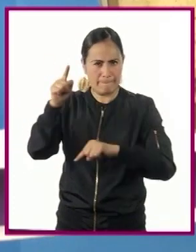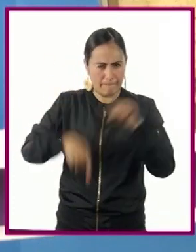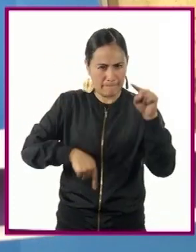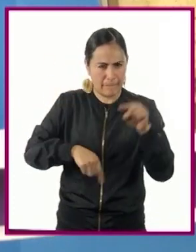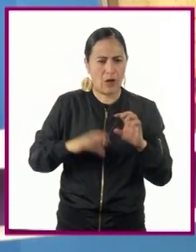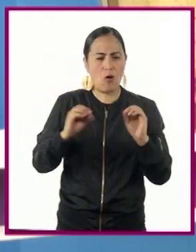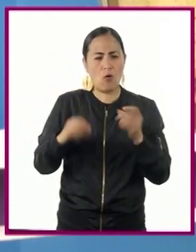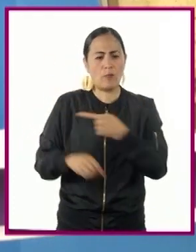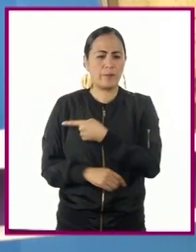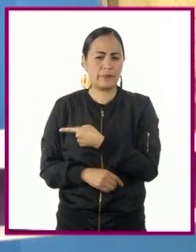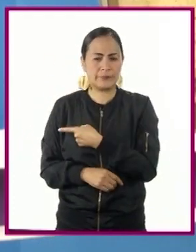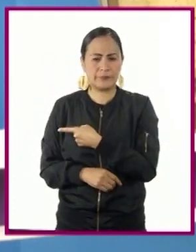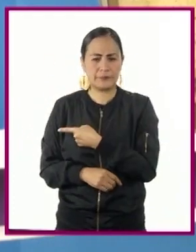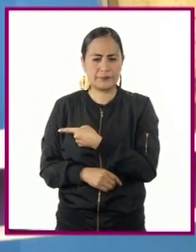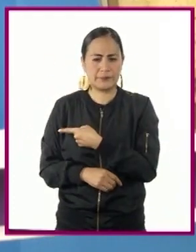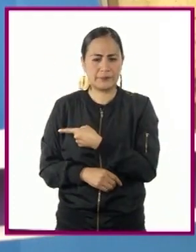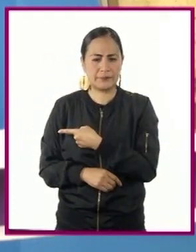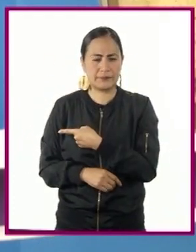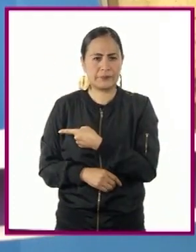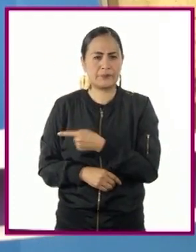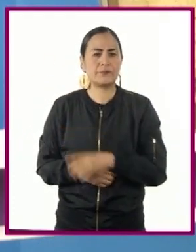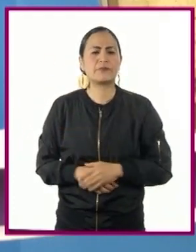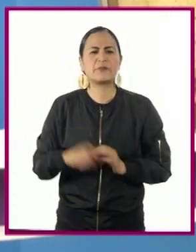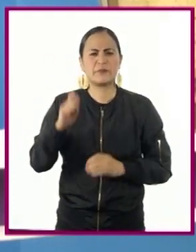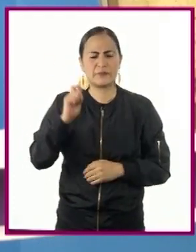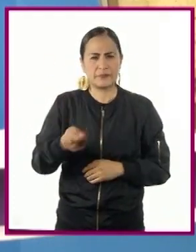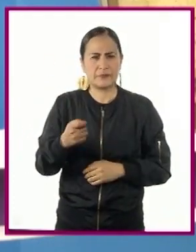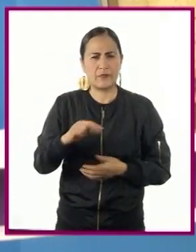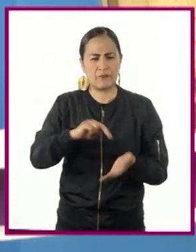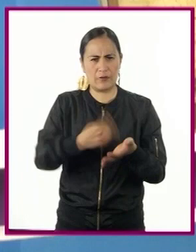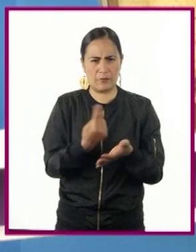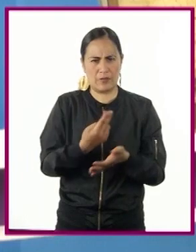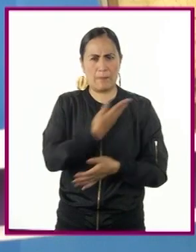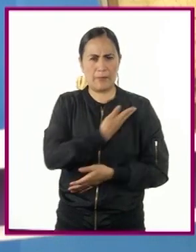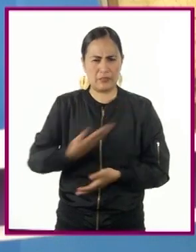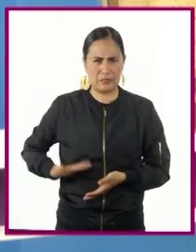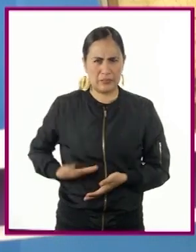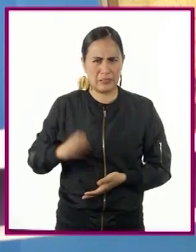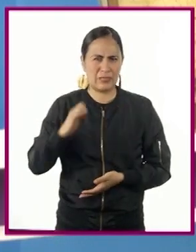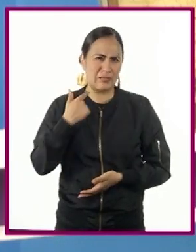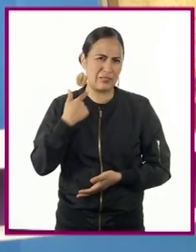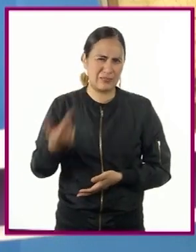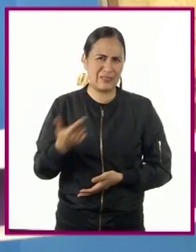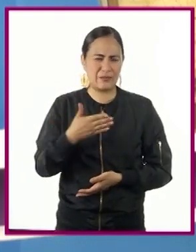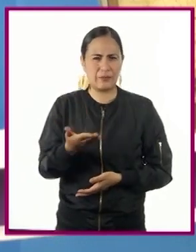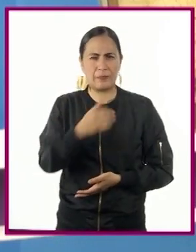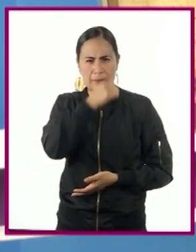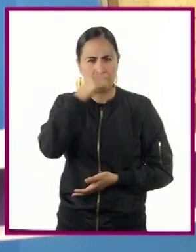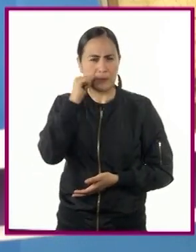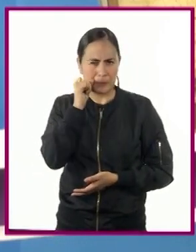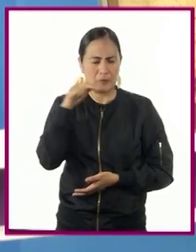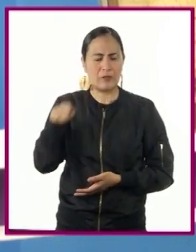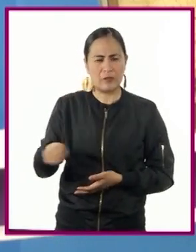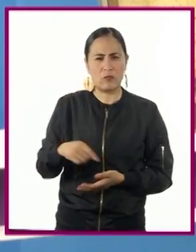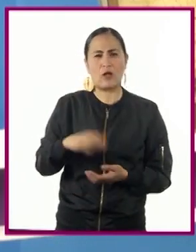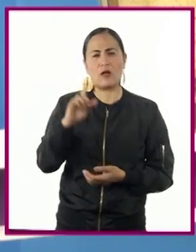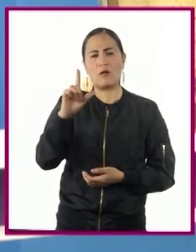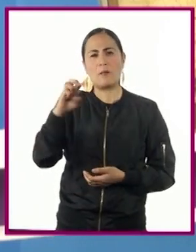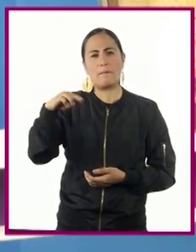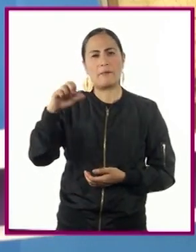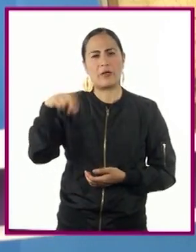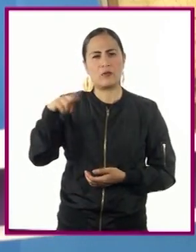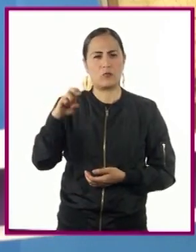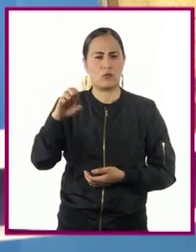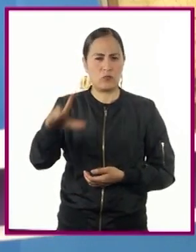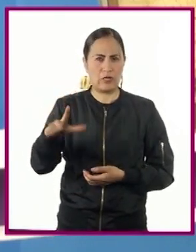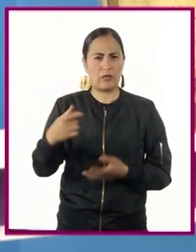Ley de la nacionalización de los bienes del clero, firmada por el presidente Benito Juárez y refrendada por Manuel Ruiz, ministro de